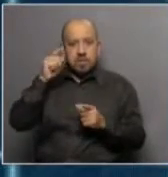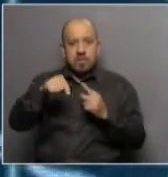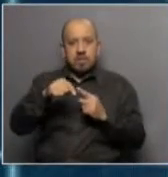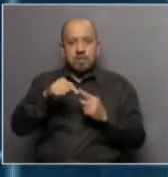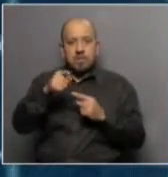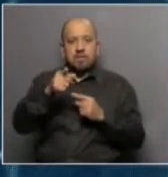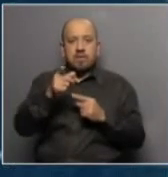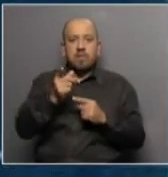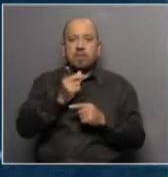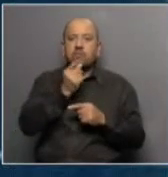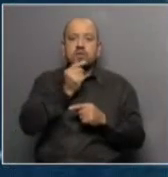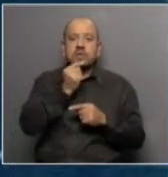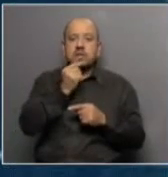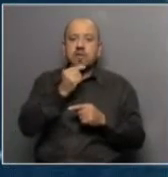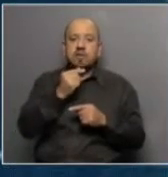los granaderos a la puerta.